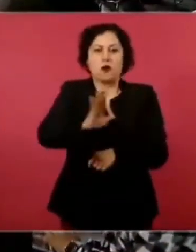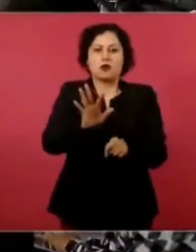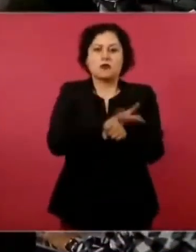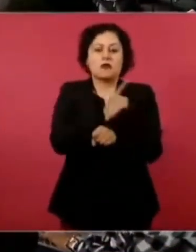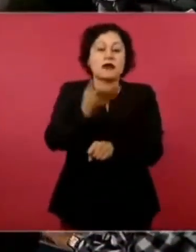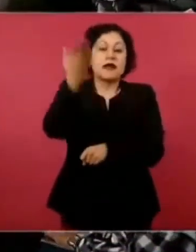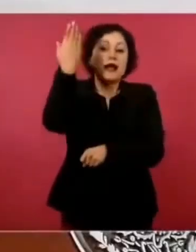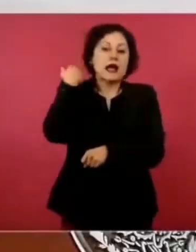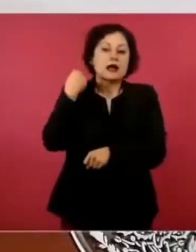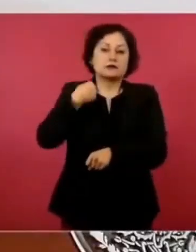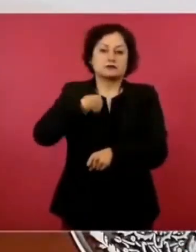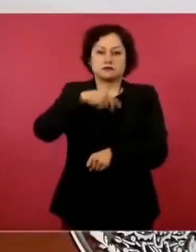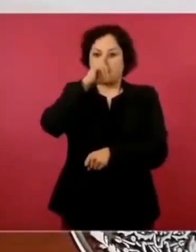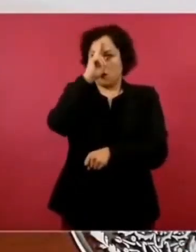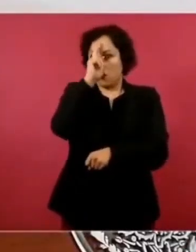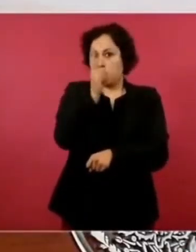amparo.